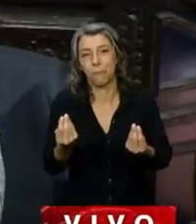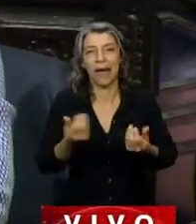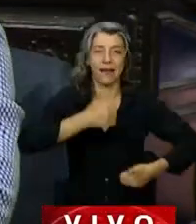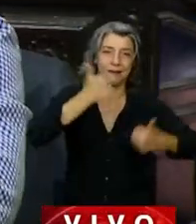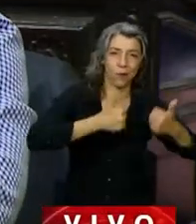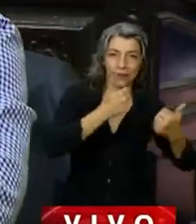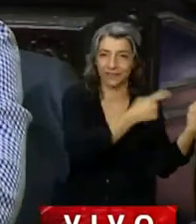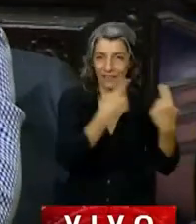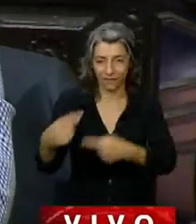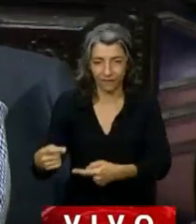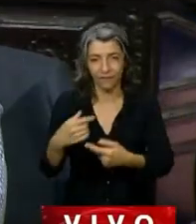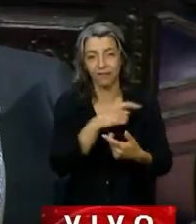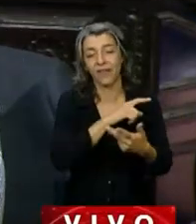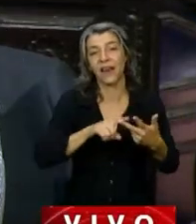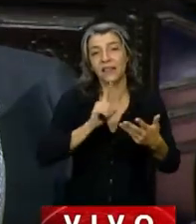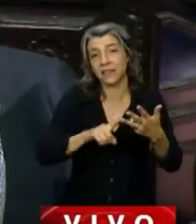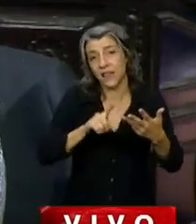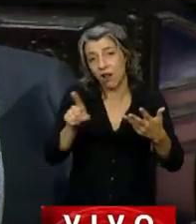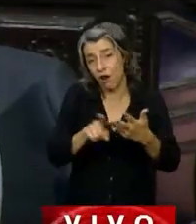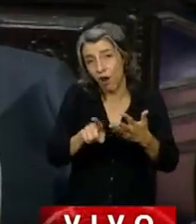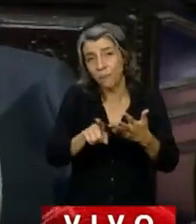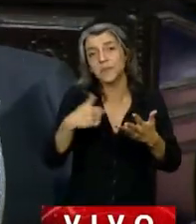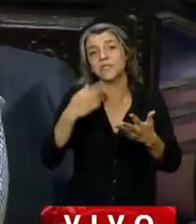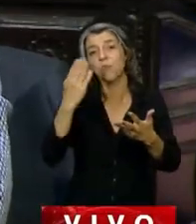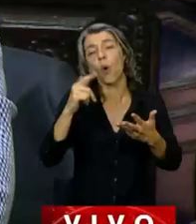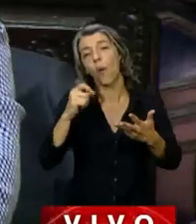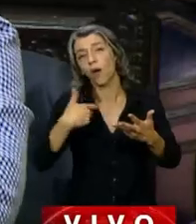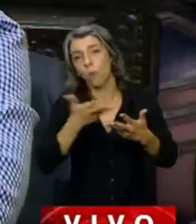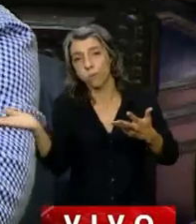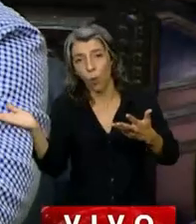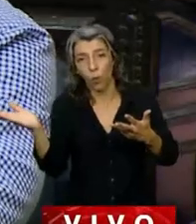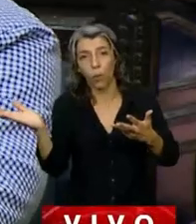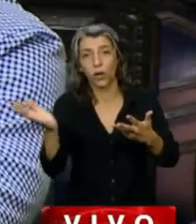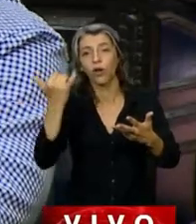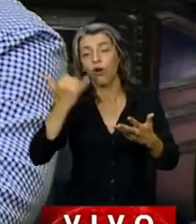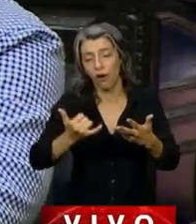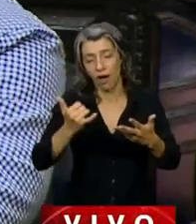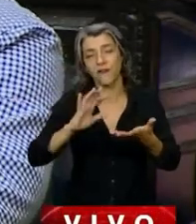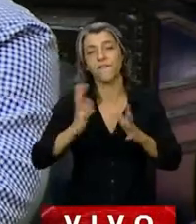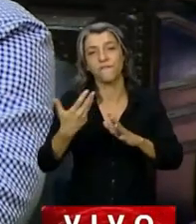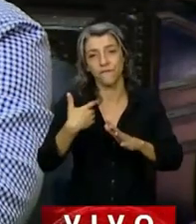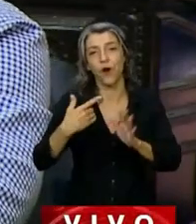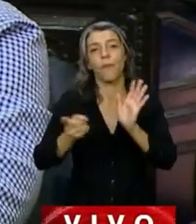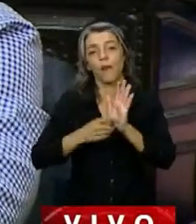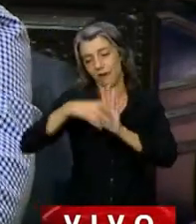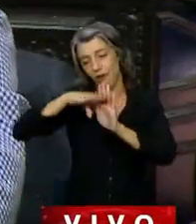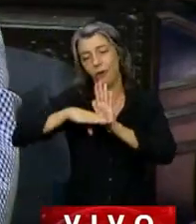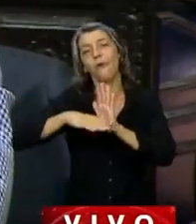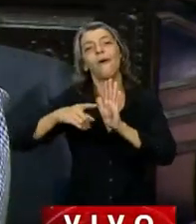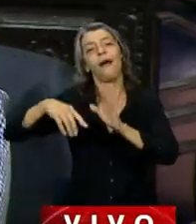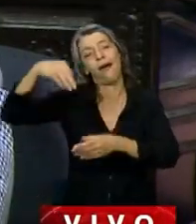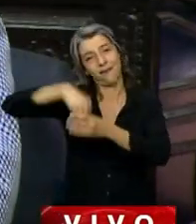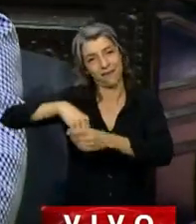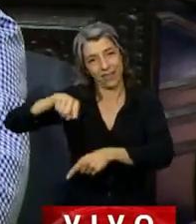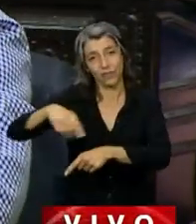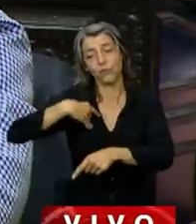mercado, como lo hacen también los bancos públicos que tienen normas por las cuales, aparte